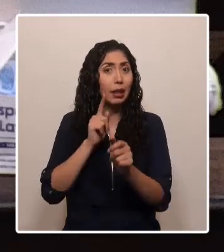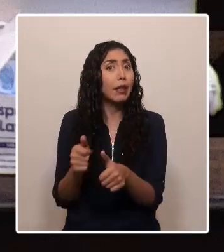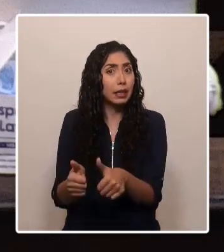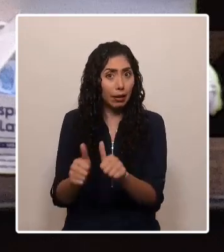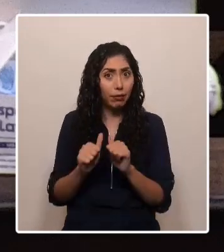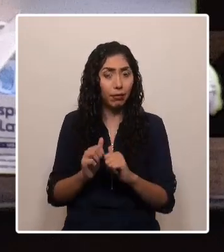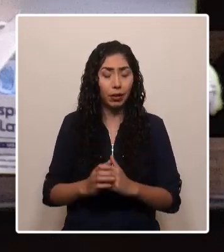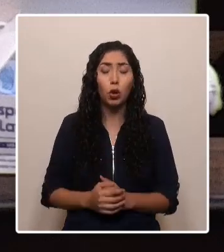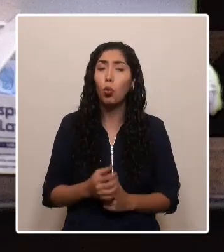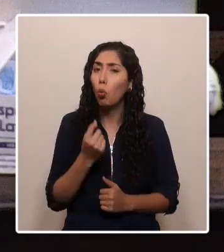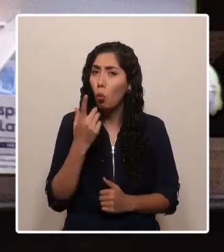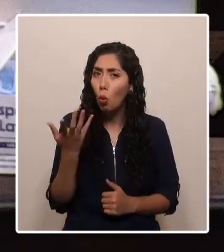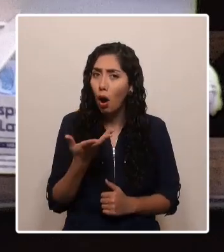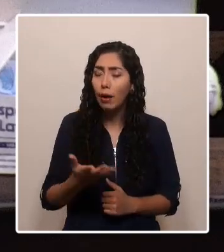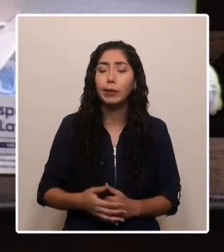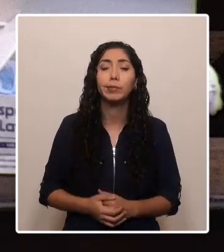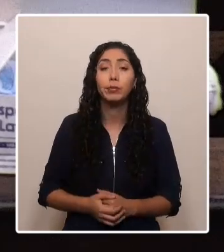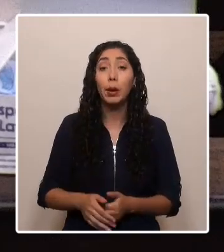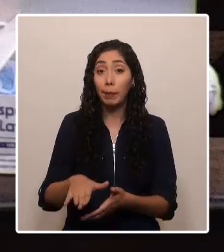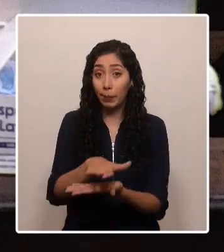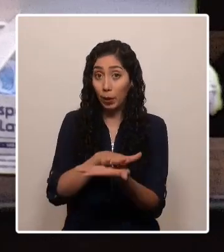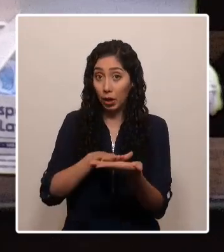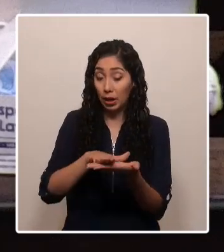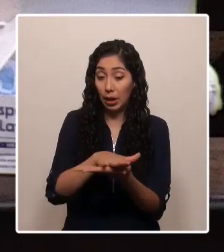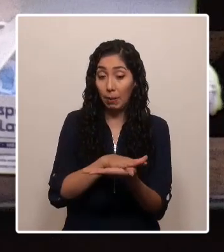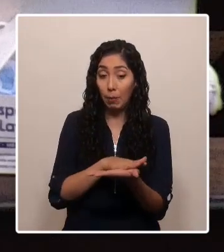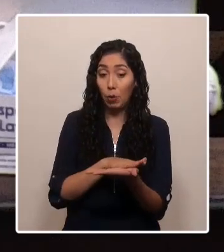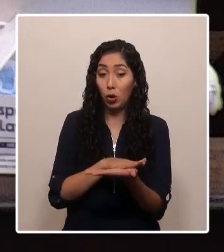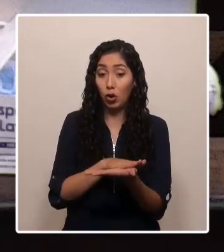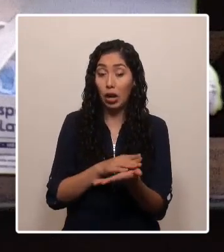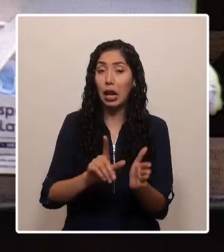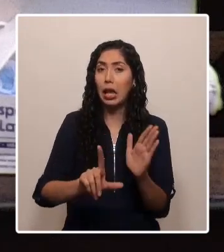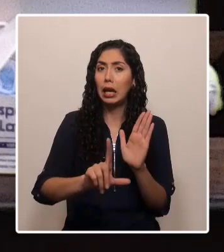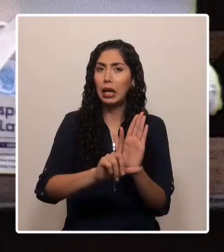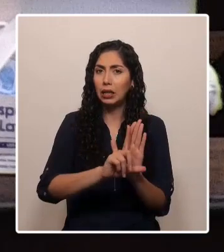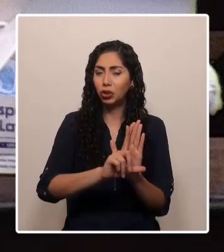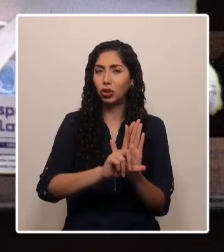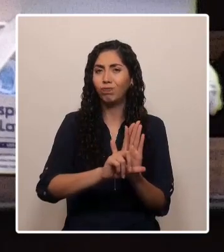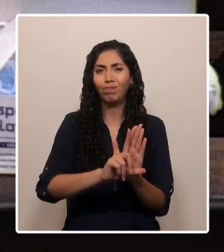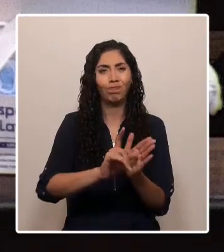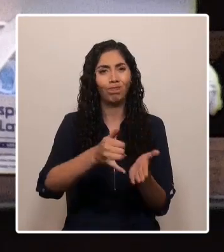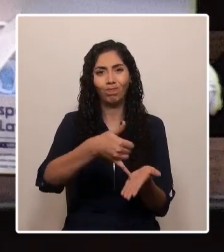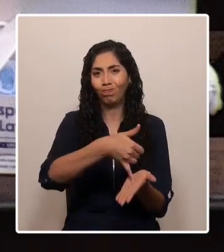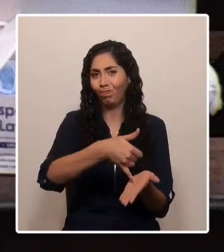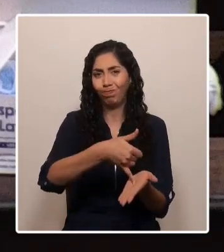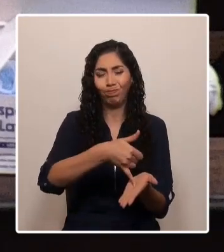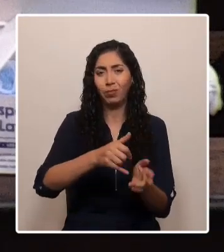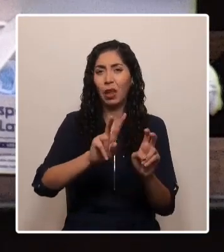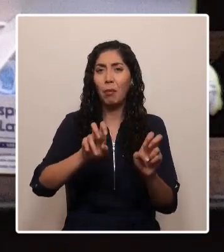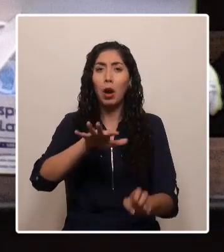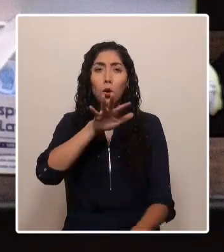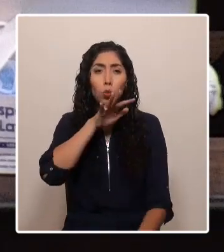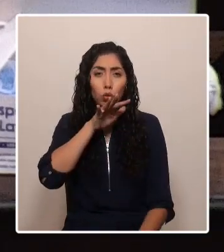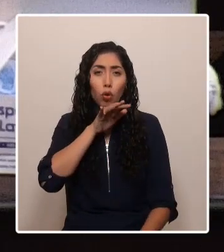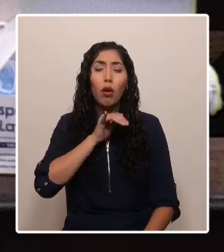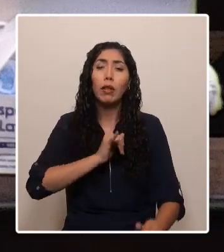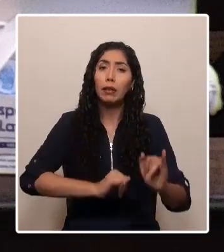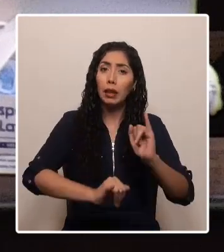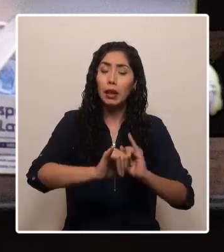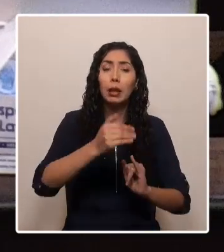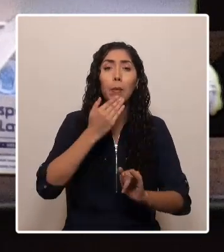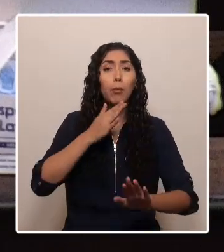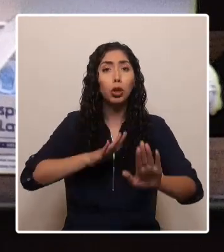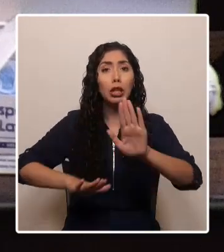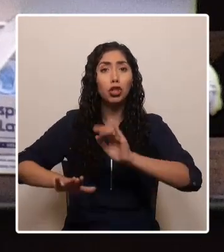enfrentar. ¿Cuáles son? Por ejemplo, la legislación deficiente respecto al uso de Internet y al uso y protección de datos personales, entre